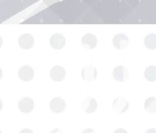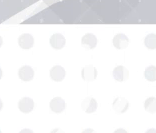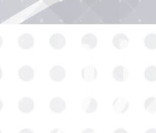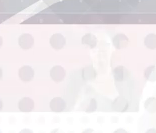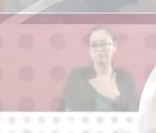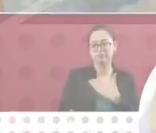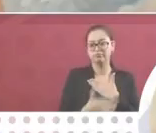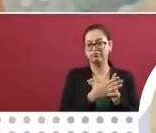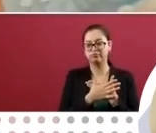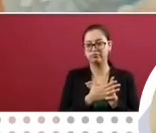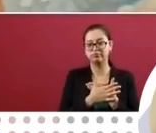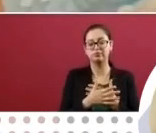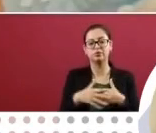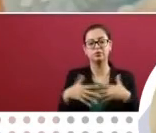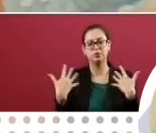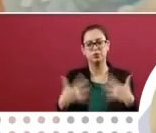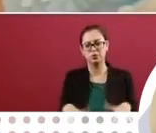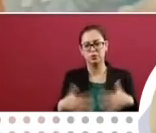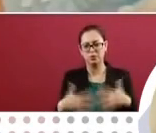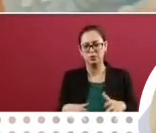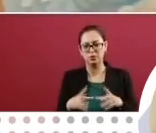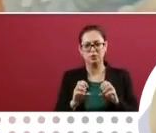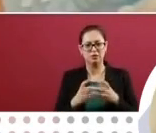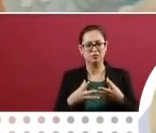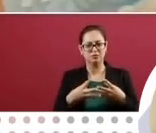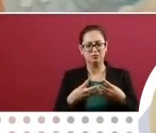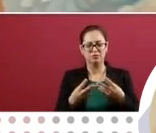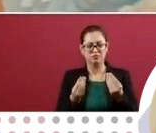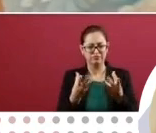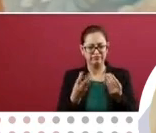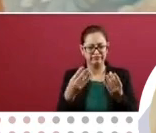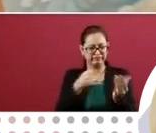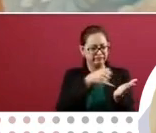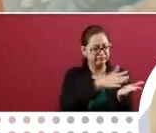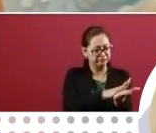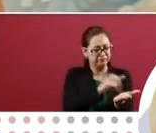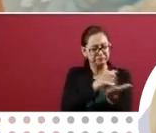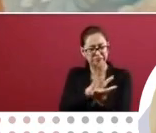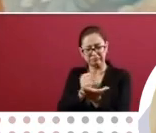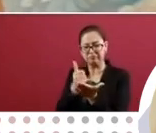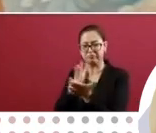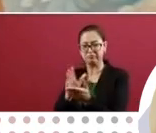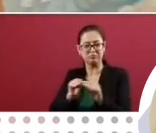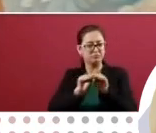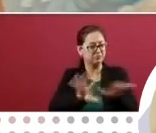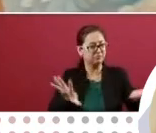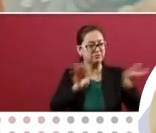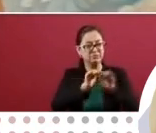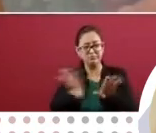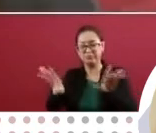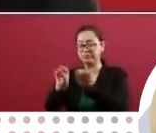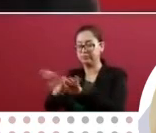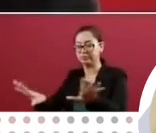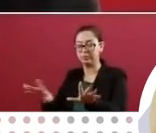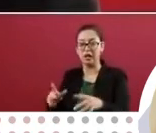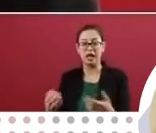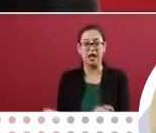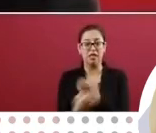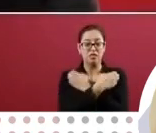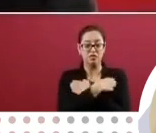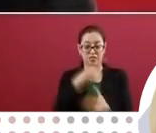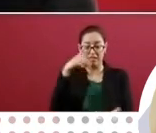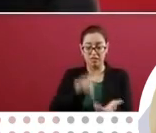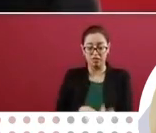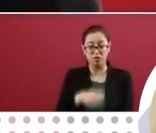libros. Entonces, más bien, este es un elemento más. O sea, hay que recordar que se